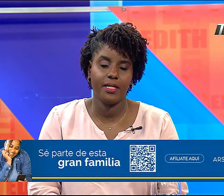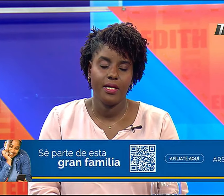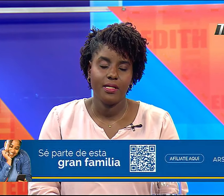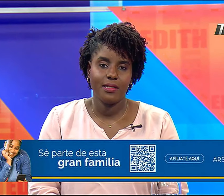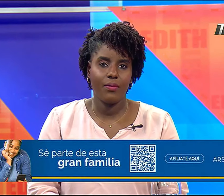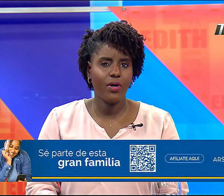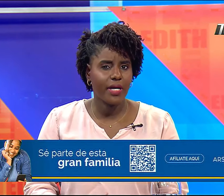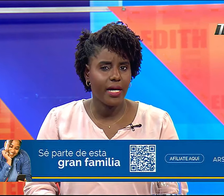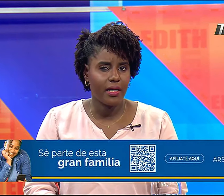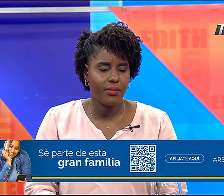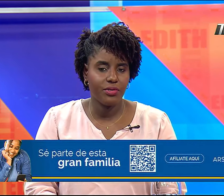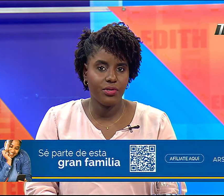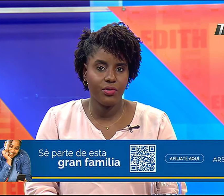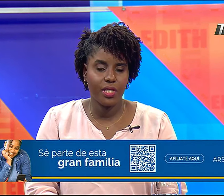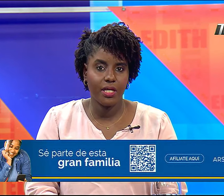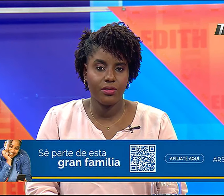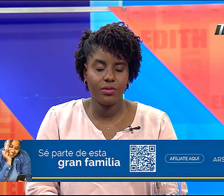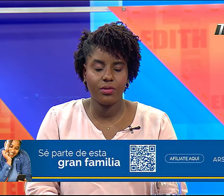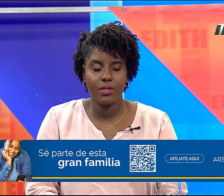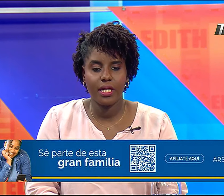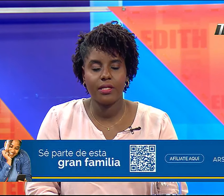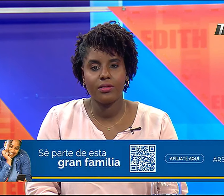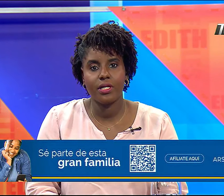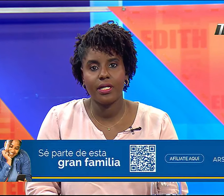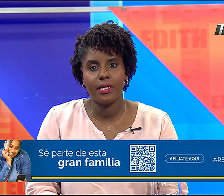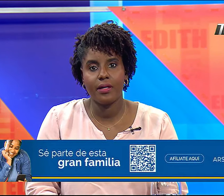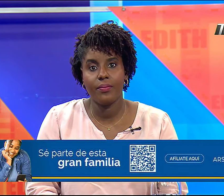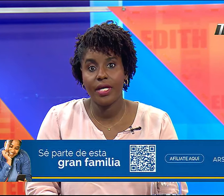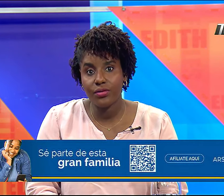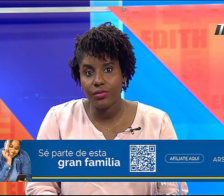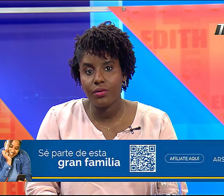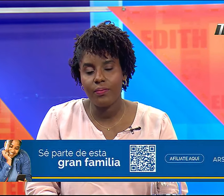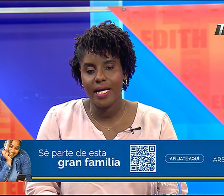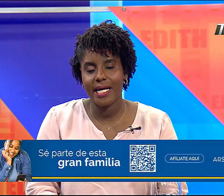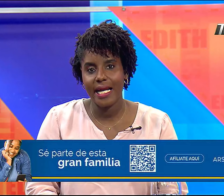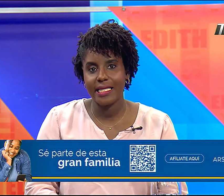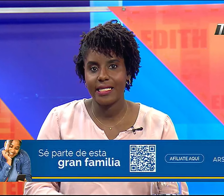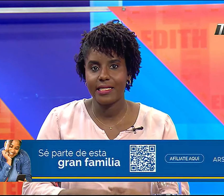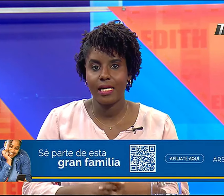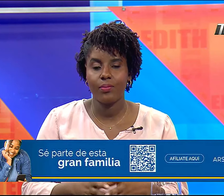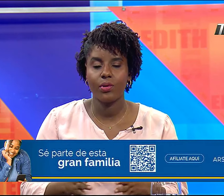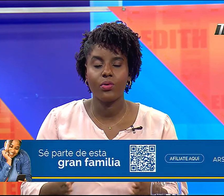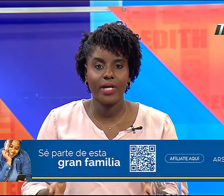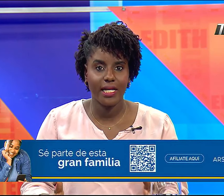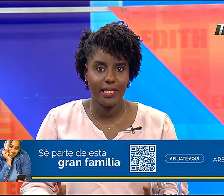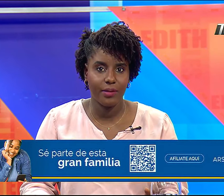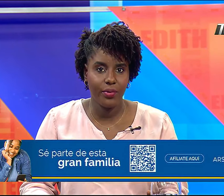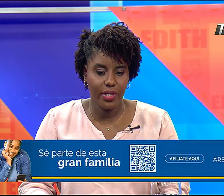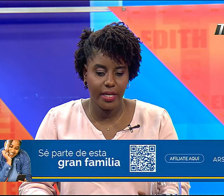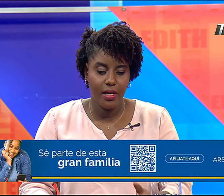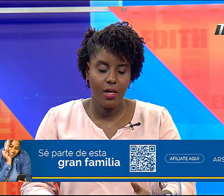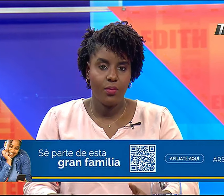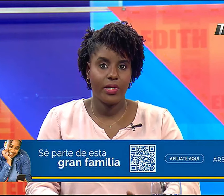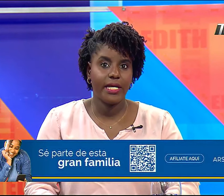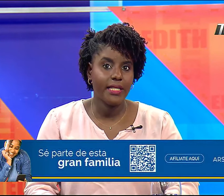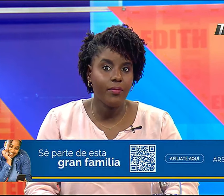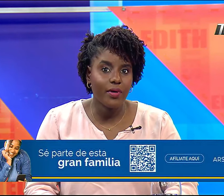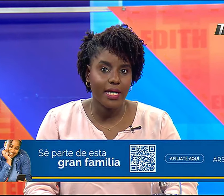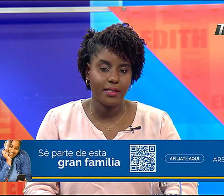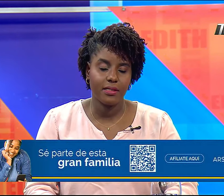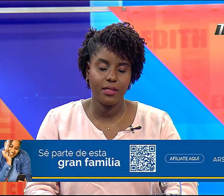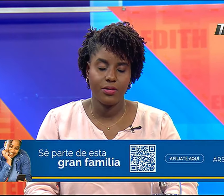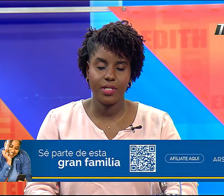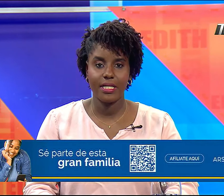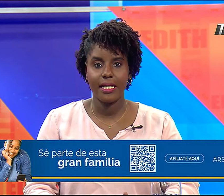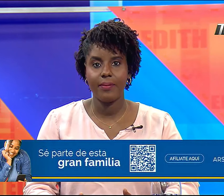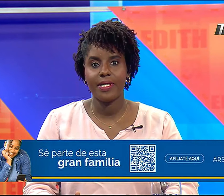efectivamente se aboque a revisión de esto, de este método para garantizar pluralidad. ¿Por qué? Porque en